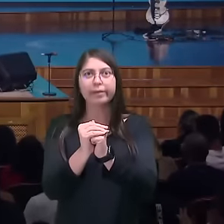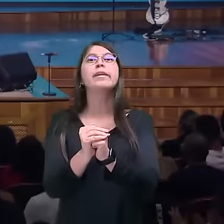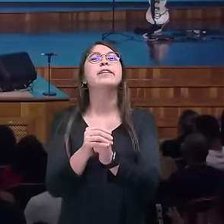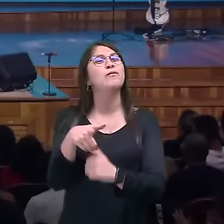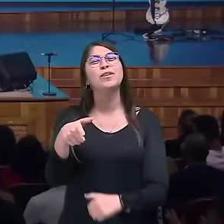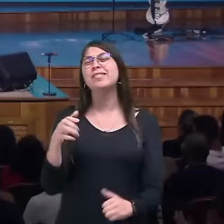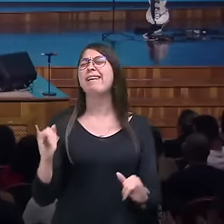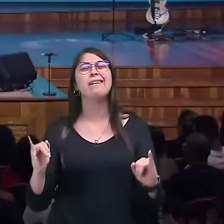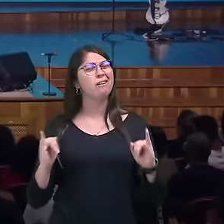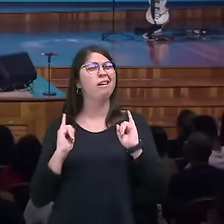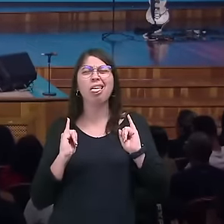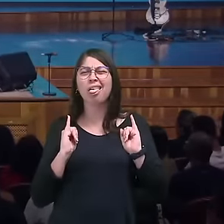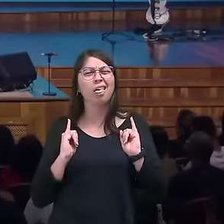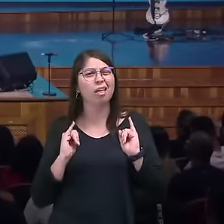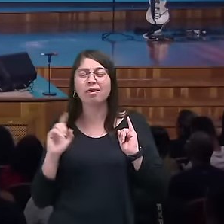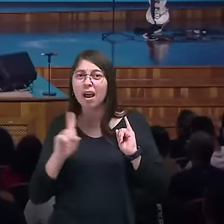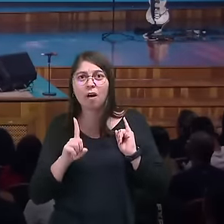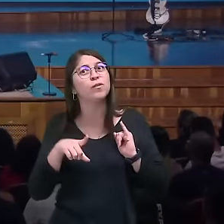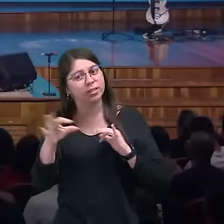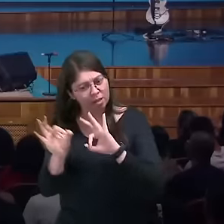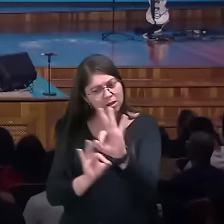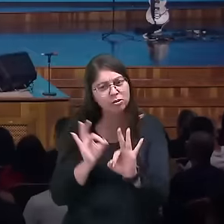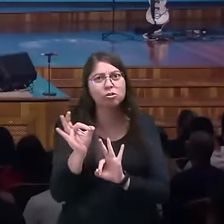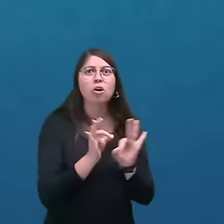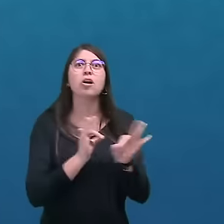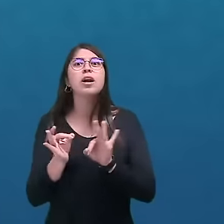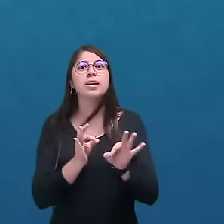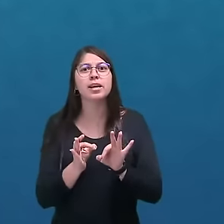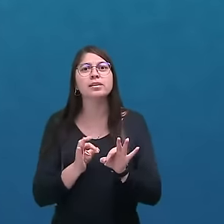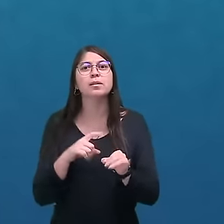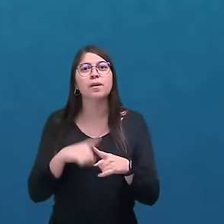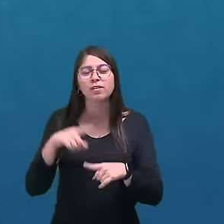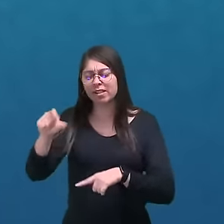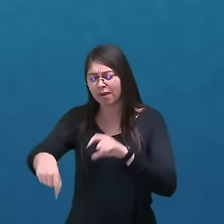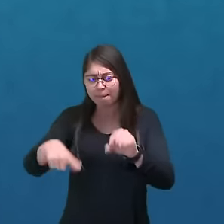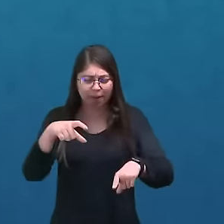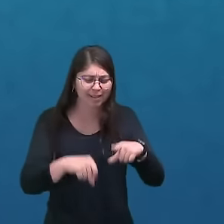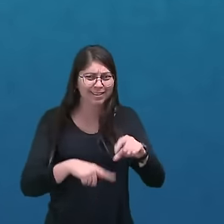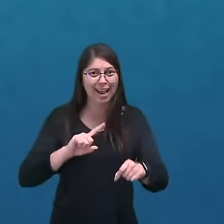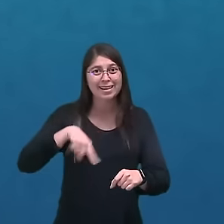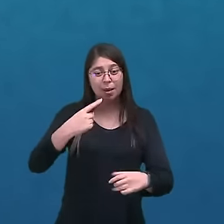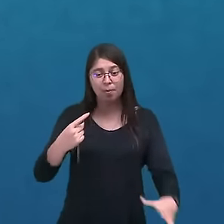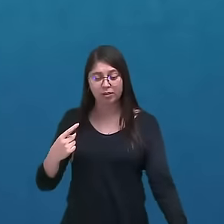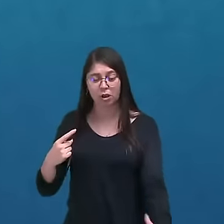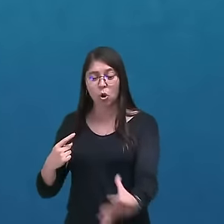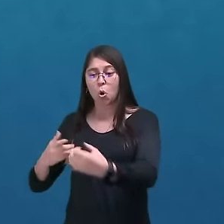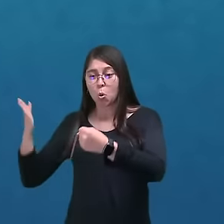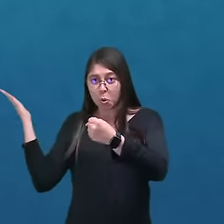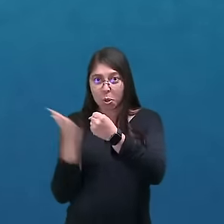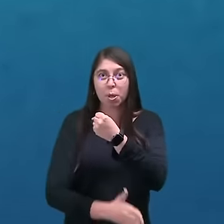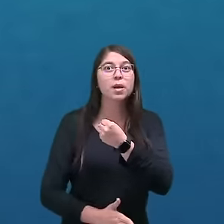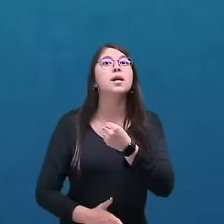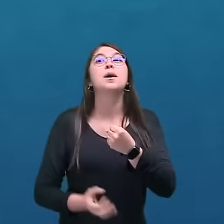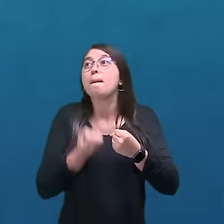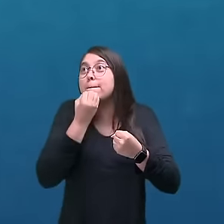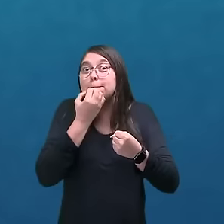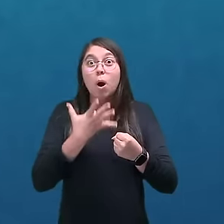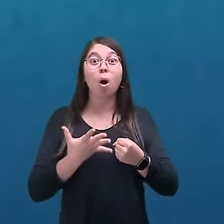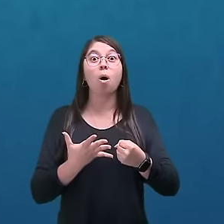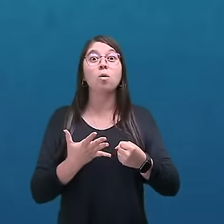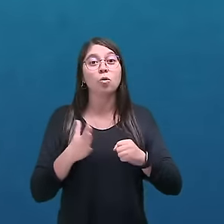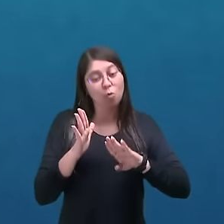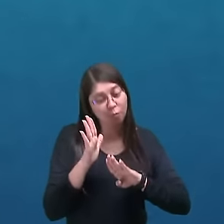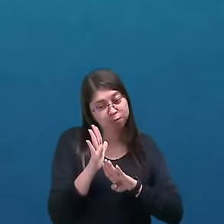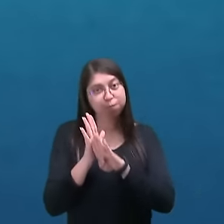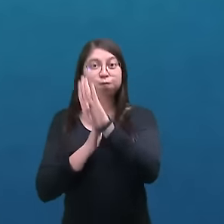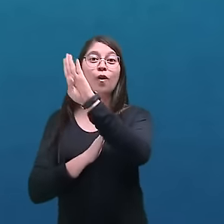sentado ni calado. Se prepara para mayor coleita de su vida. ¿Quién acredita? Fica en pie, da